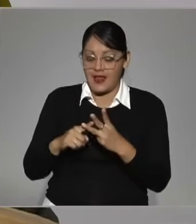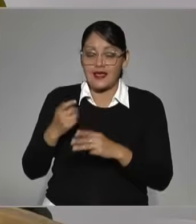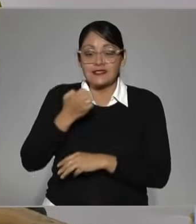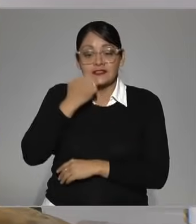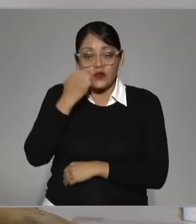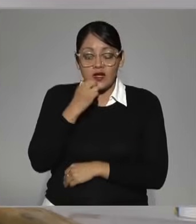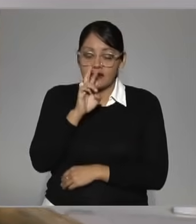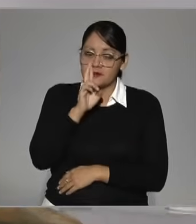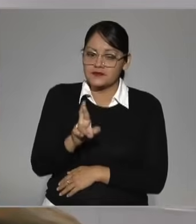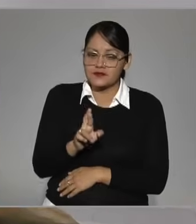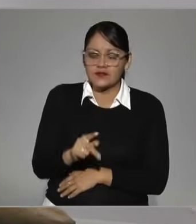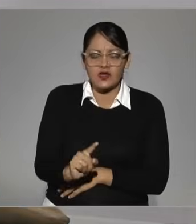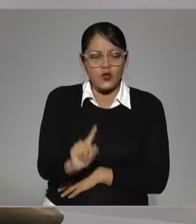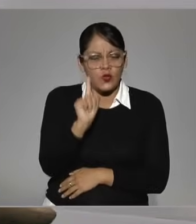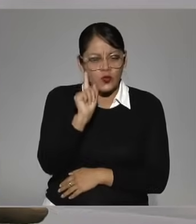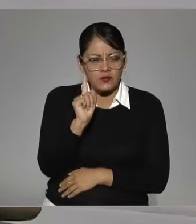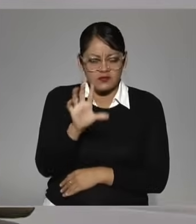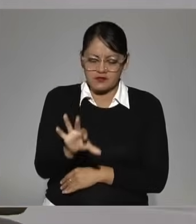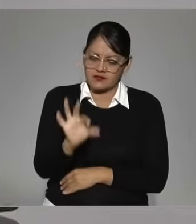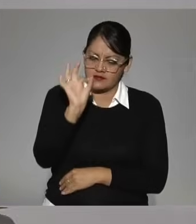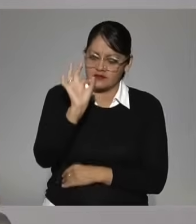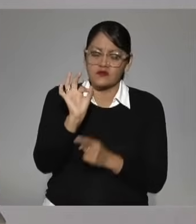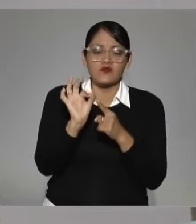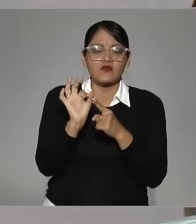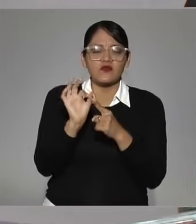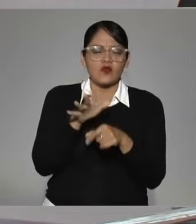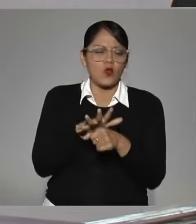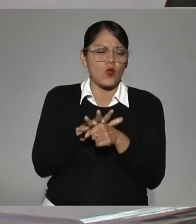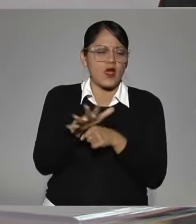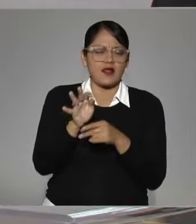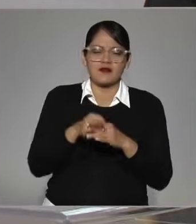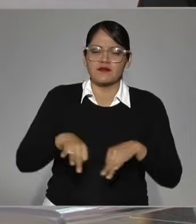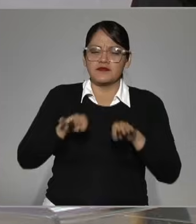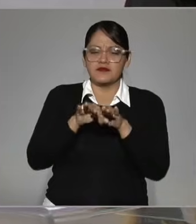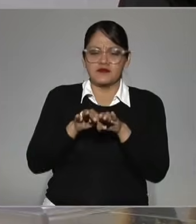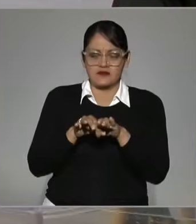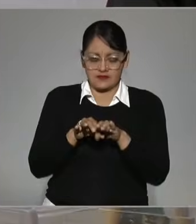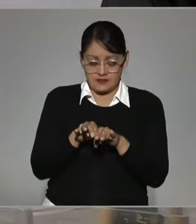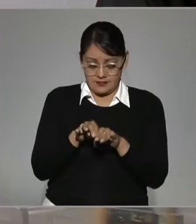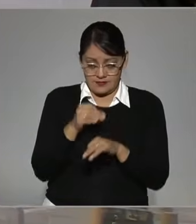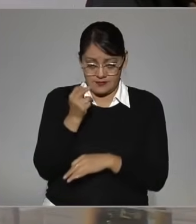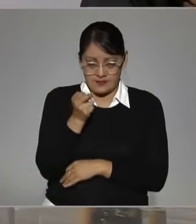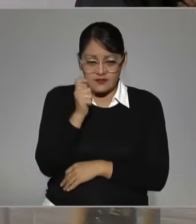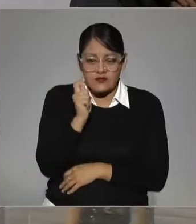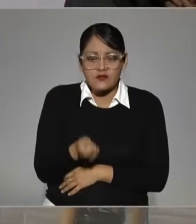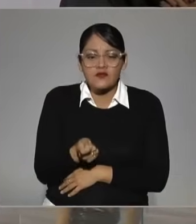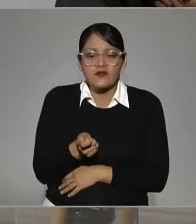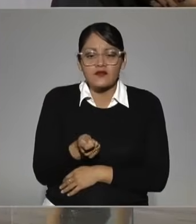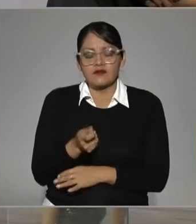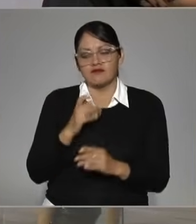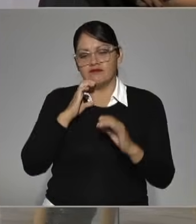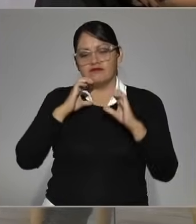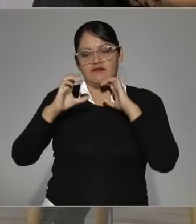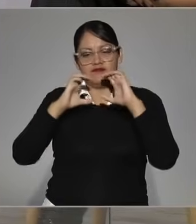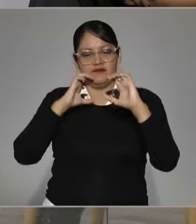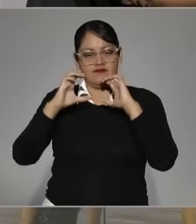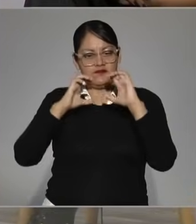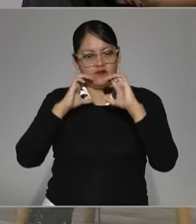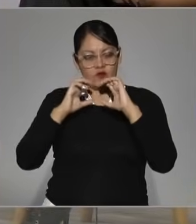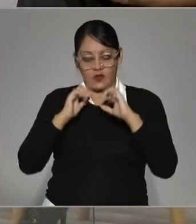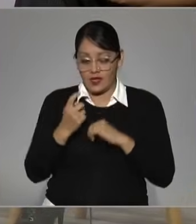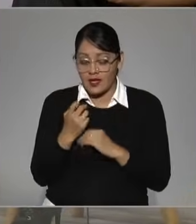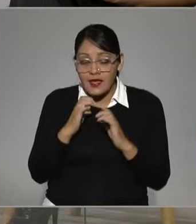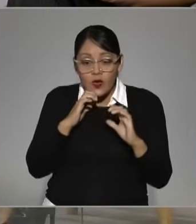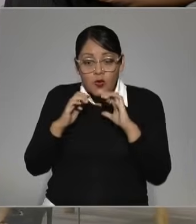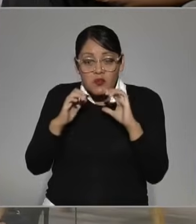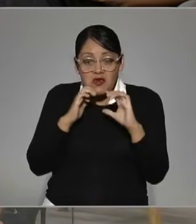el elemento, el resistol de todo esto aglutinador va a ser la comunicación. Y la